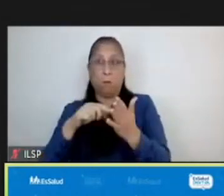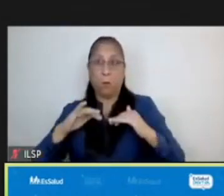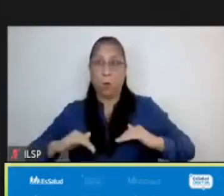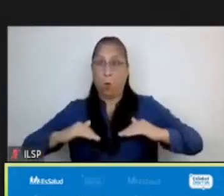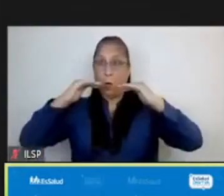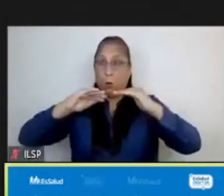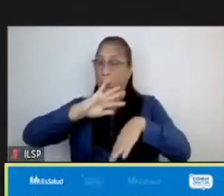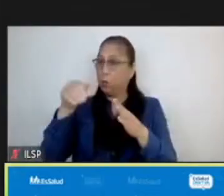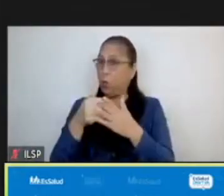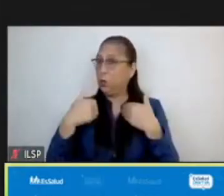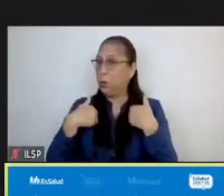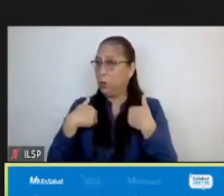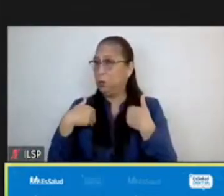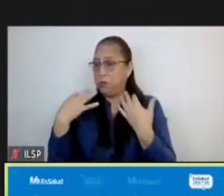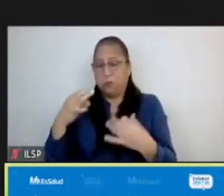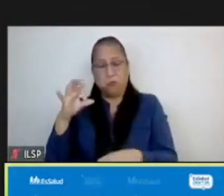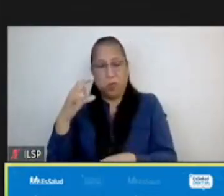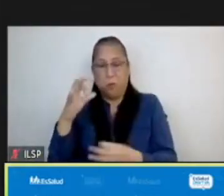y tendremos.